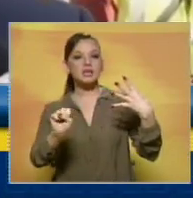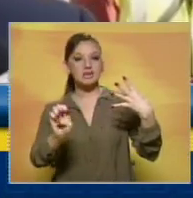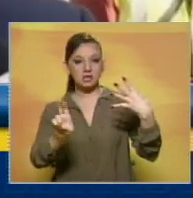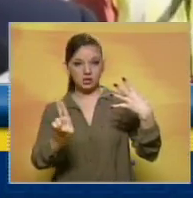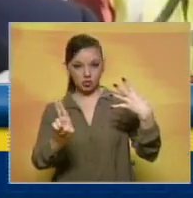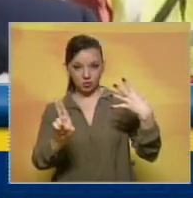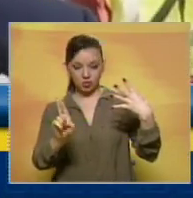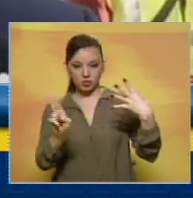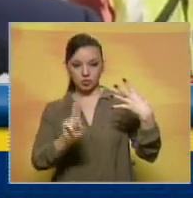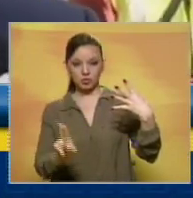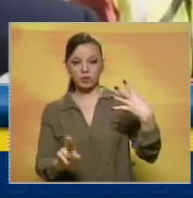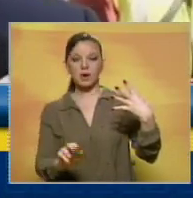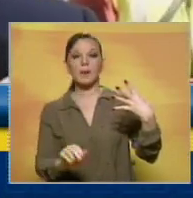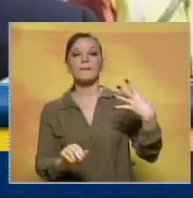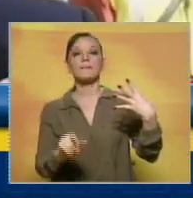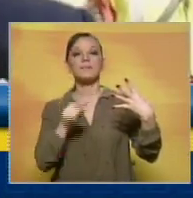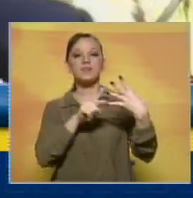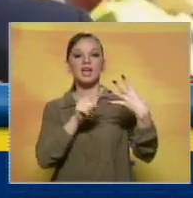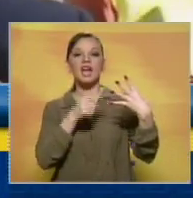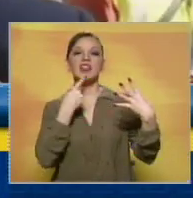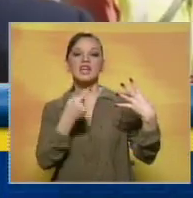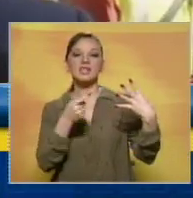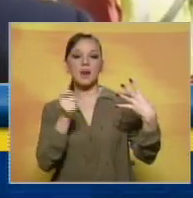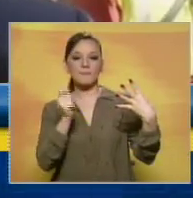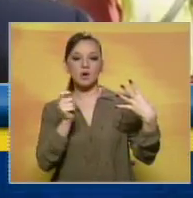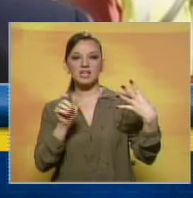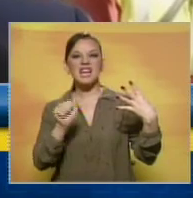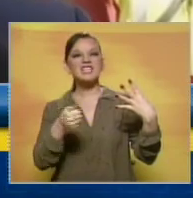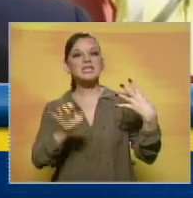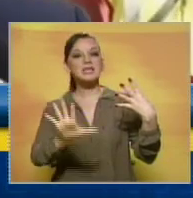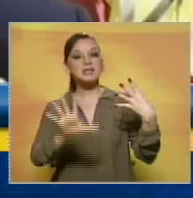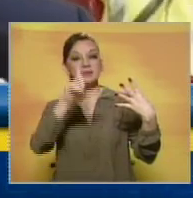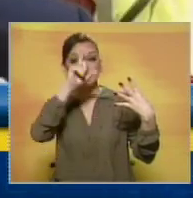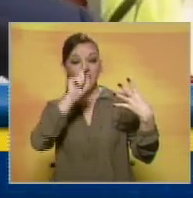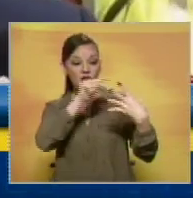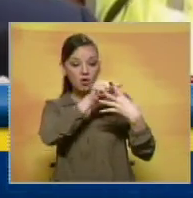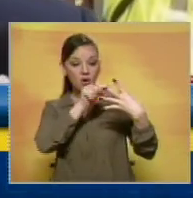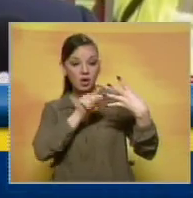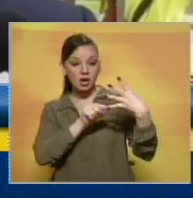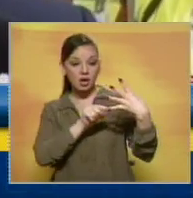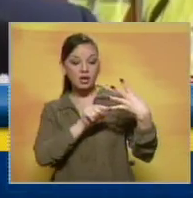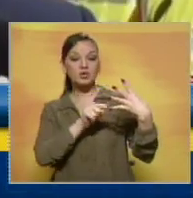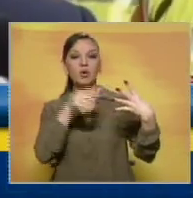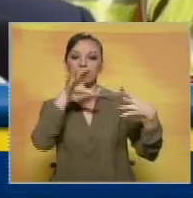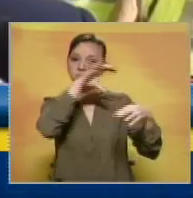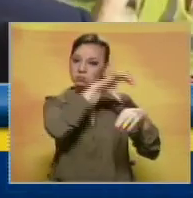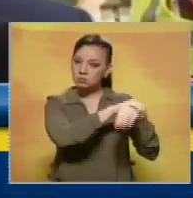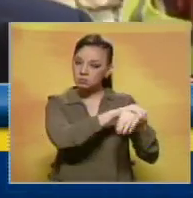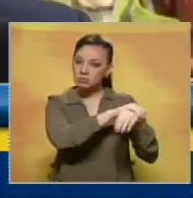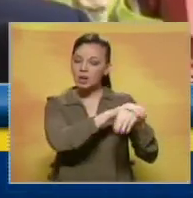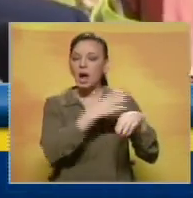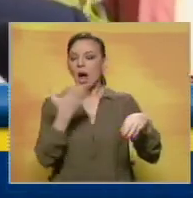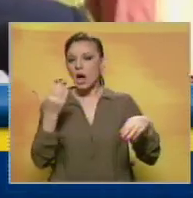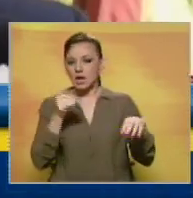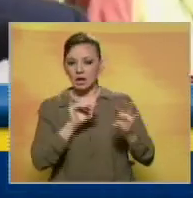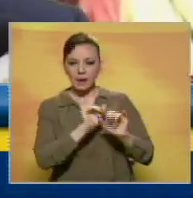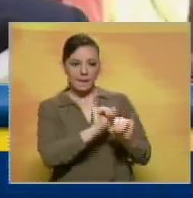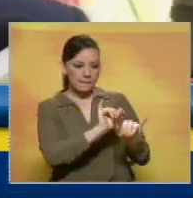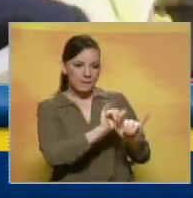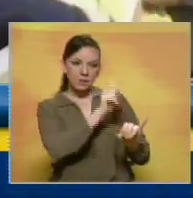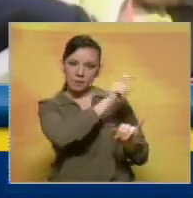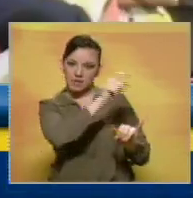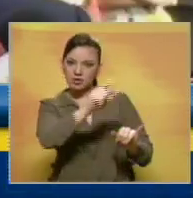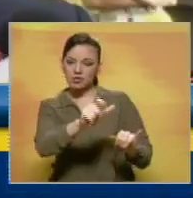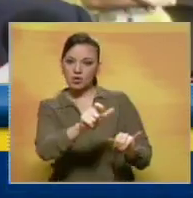Moreno, alias El Boleta, de 15 años. Hasta donde se ha podido investigar por declaraciones de los mismos